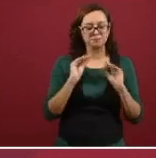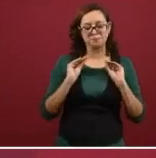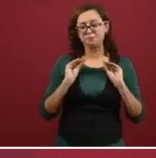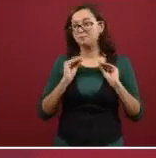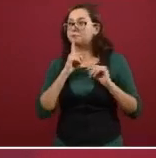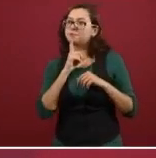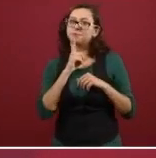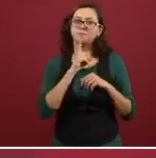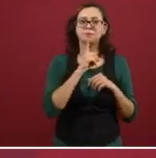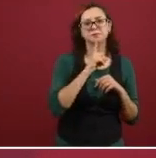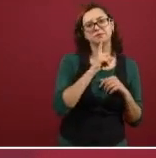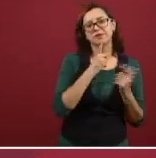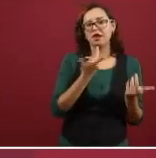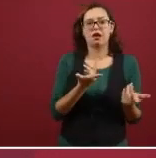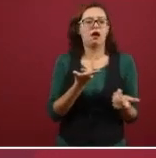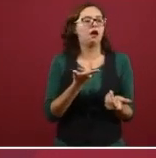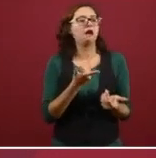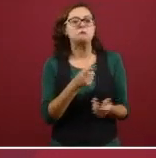actúan como cómplices,